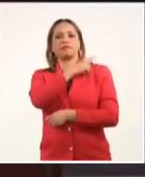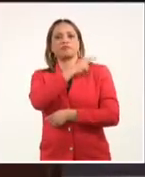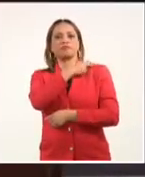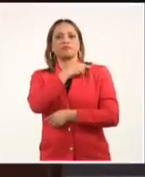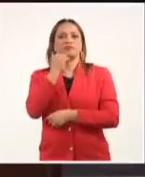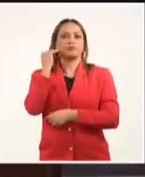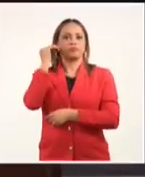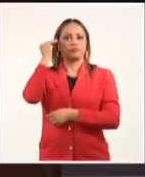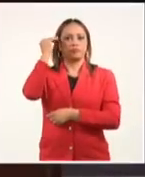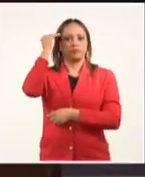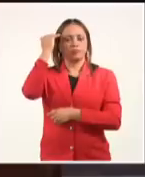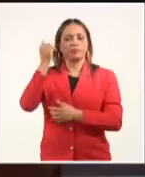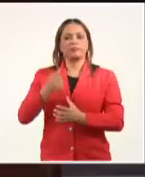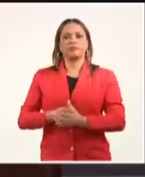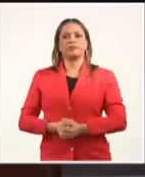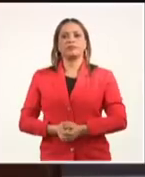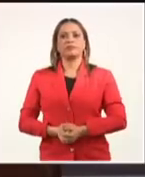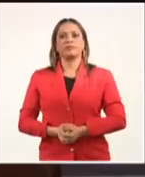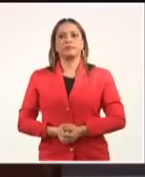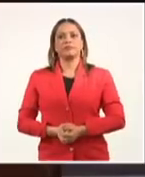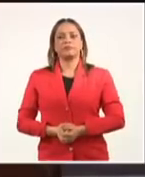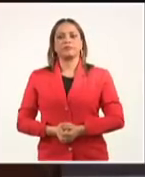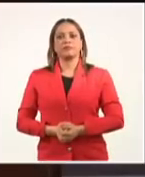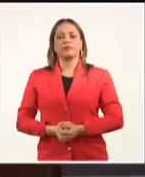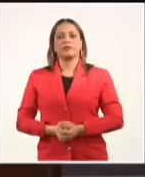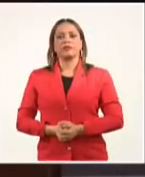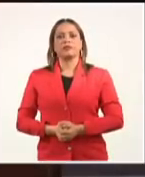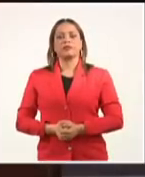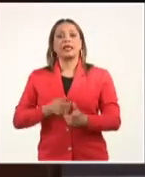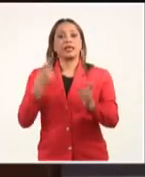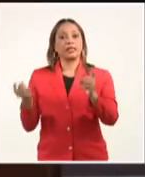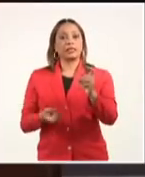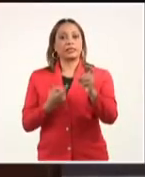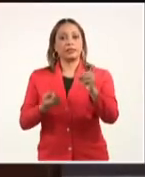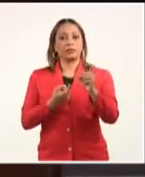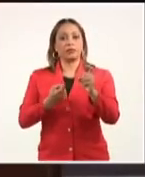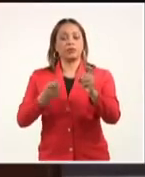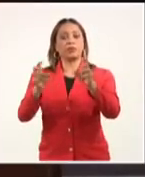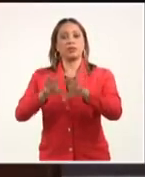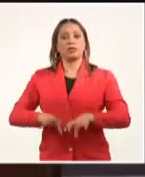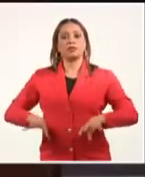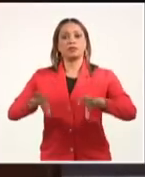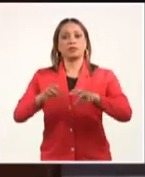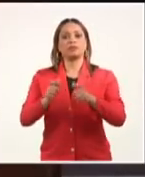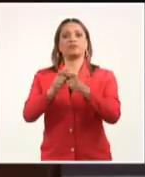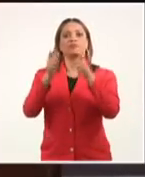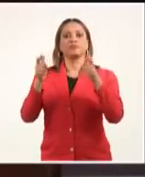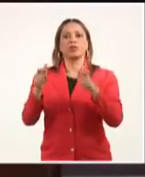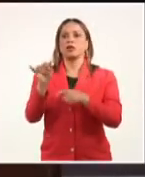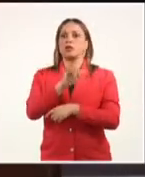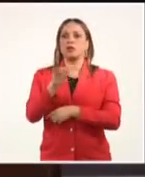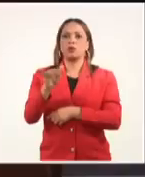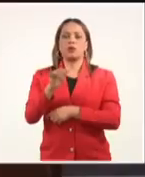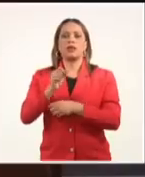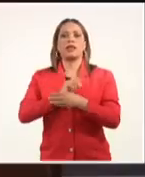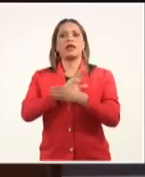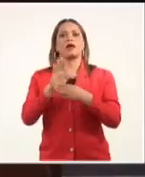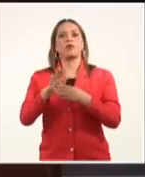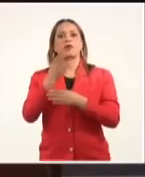Si grandes son los retos y dificultades actuales, mayor es la obra de la